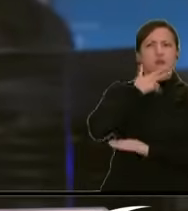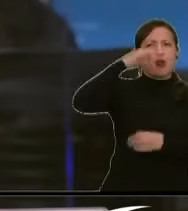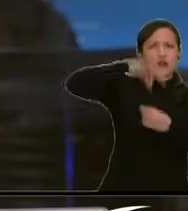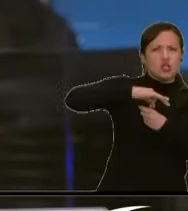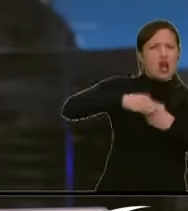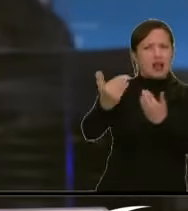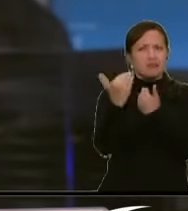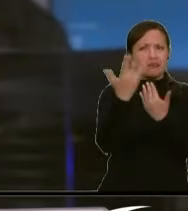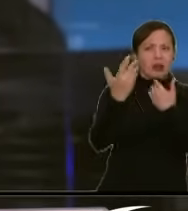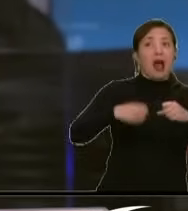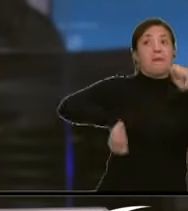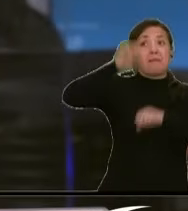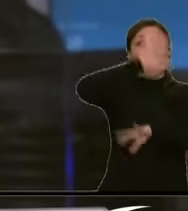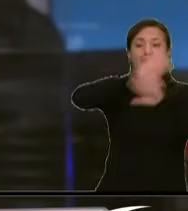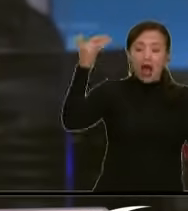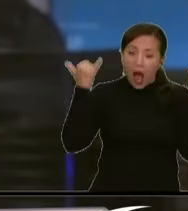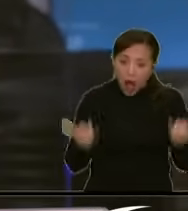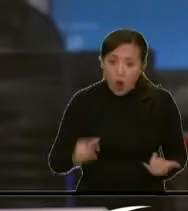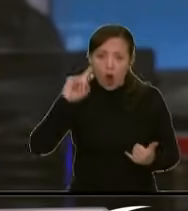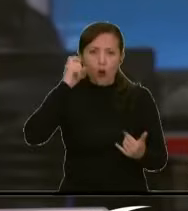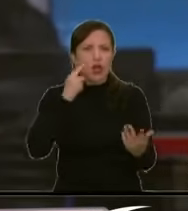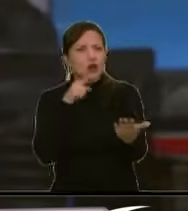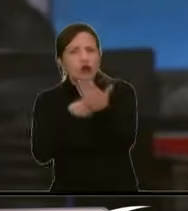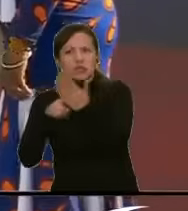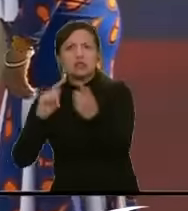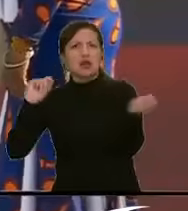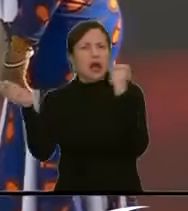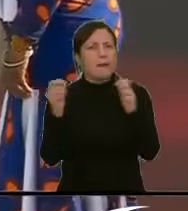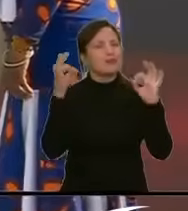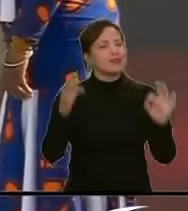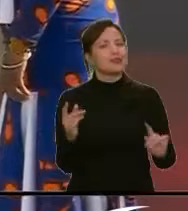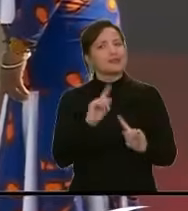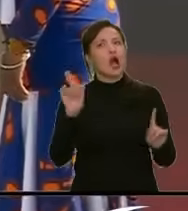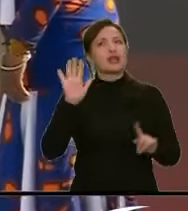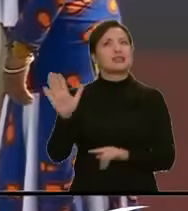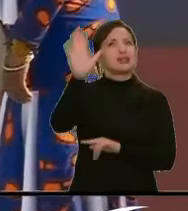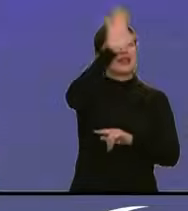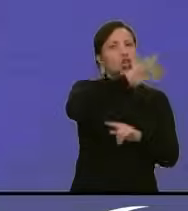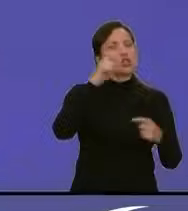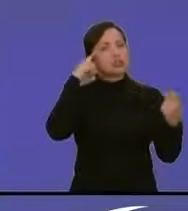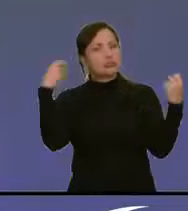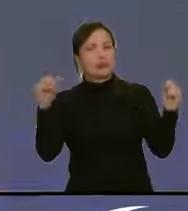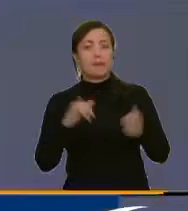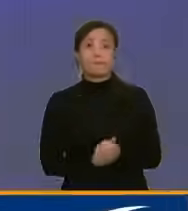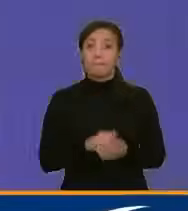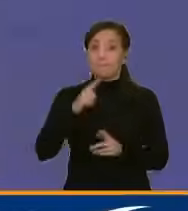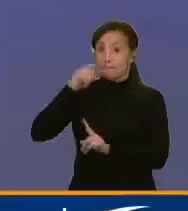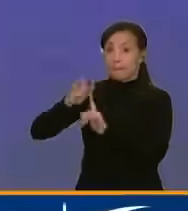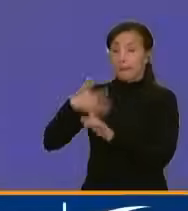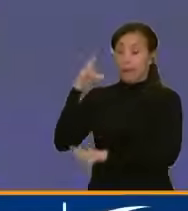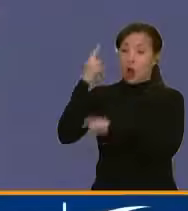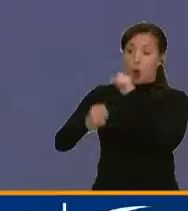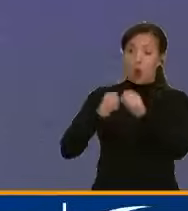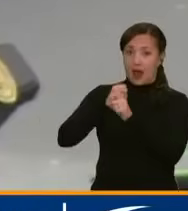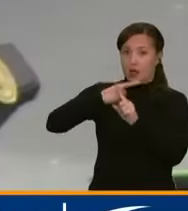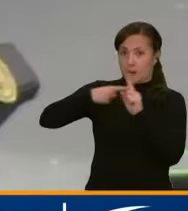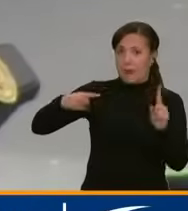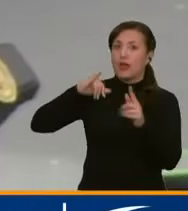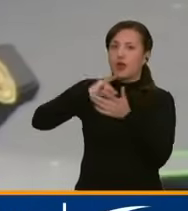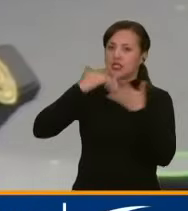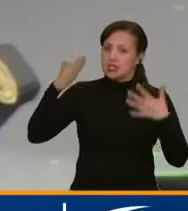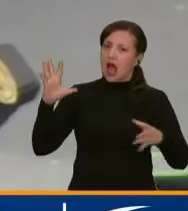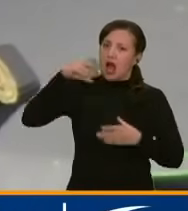los líderes comparten esta preocupación. Luego de un año de gobierno, la preocupación de la vicepresidenta Francia Márquez